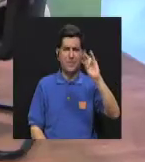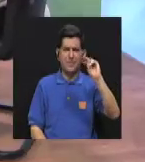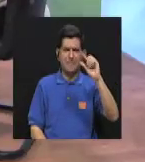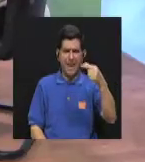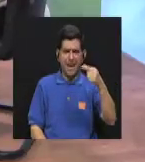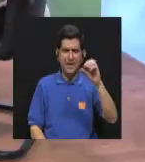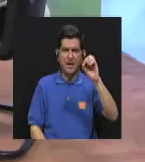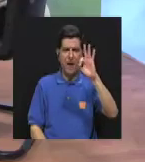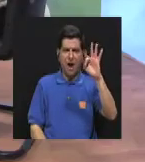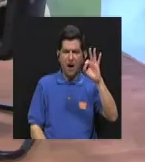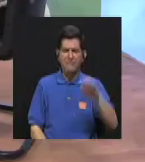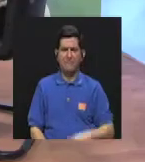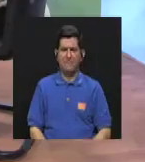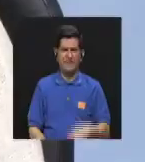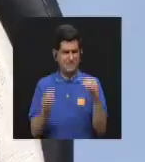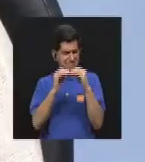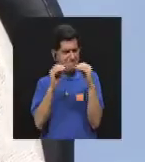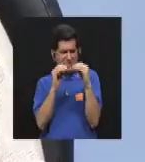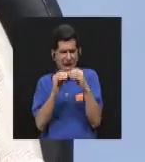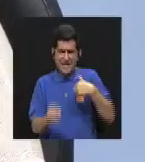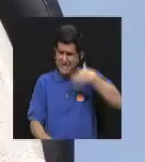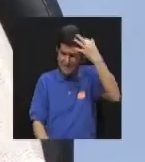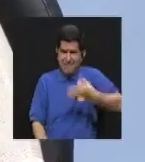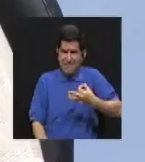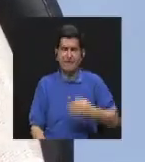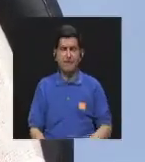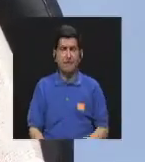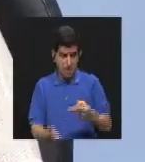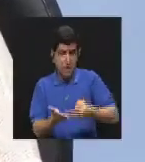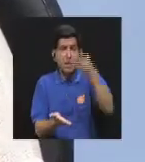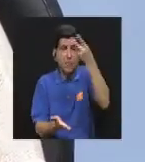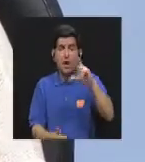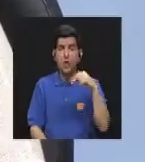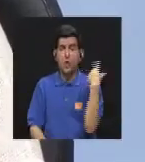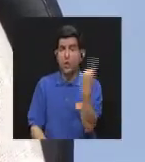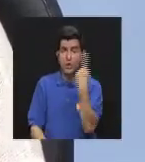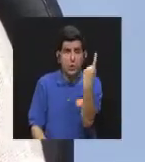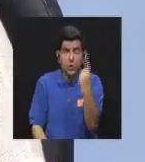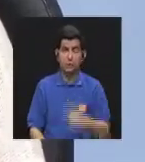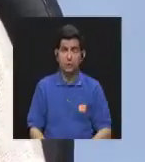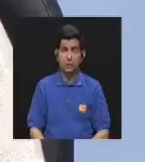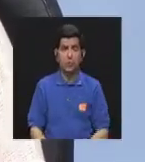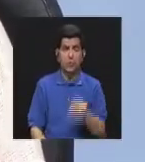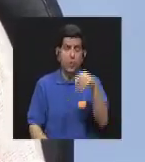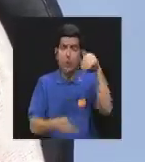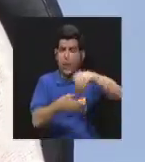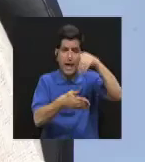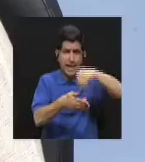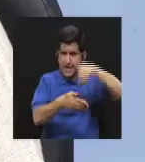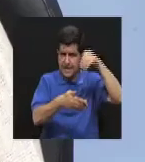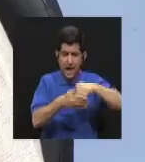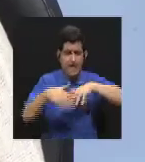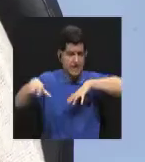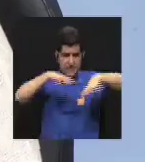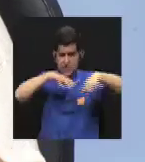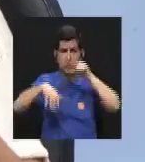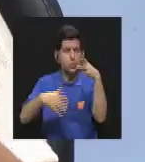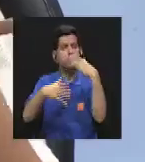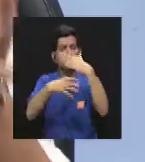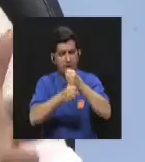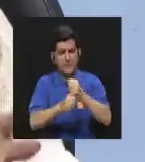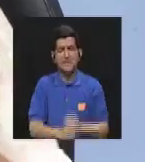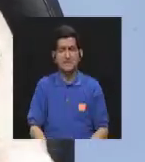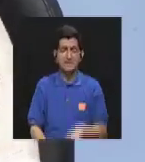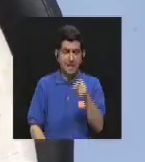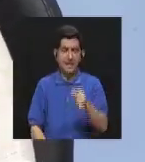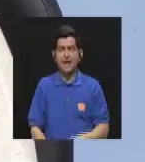sinceramente. Y le doy el valor en cuanto a que precisamente no solo es el registro de la actividad que ustedes hacían, que era grabar